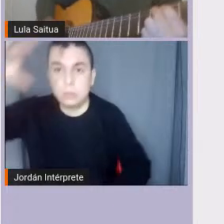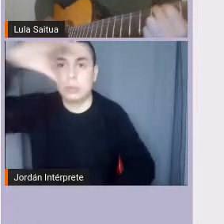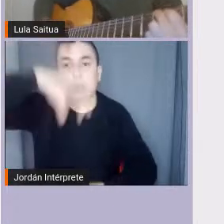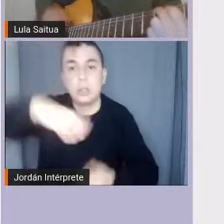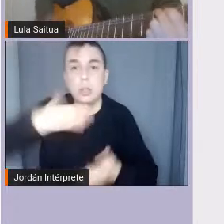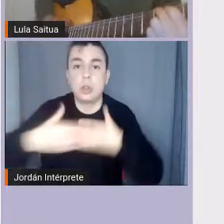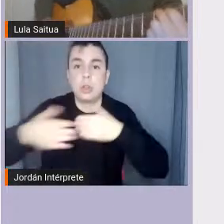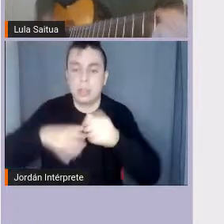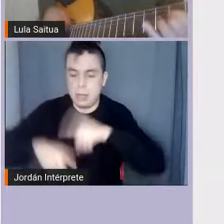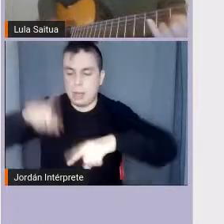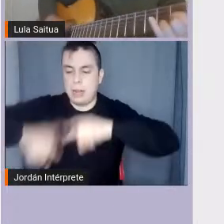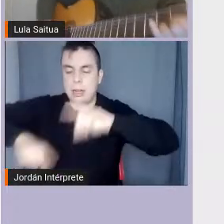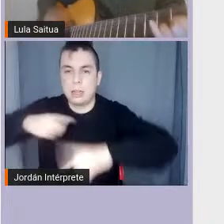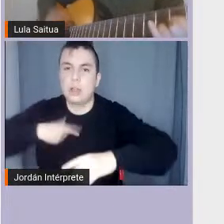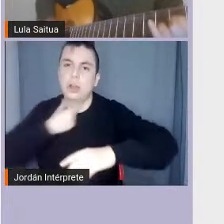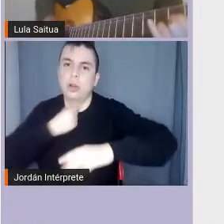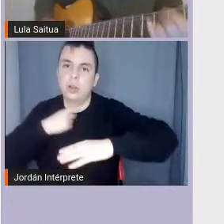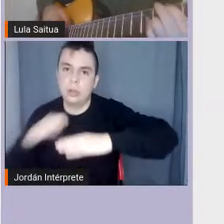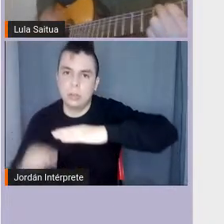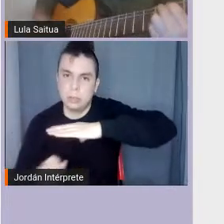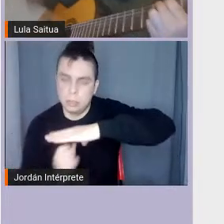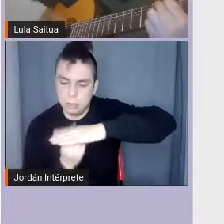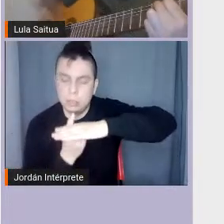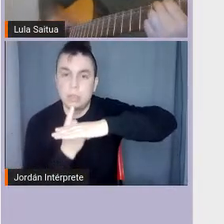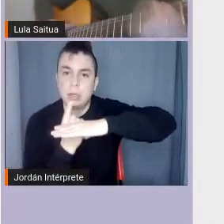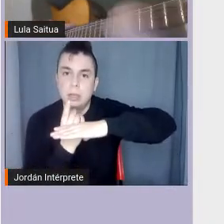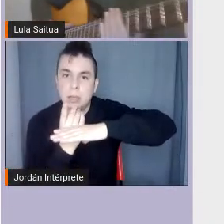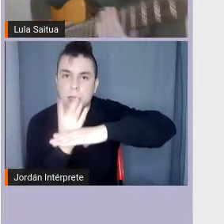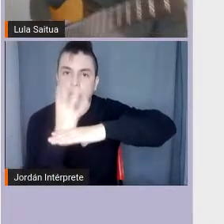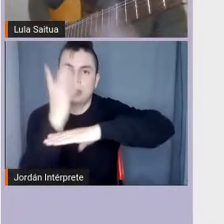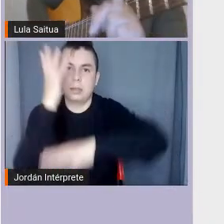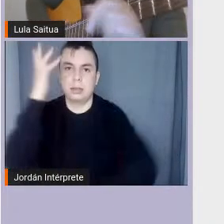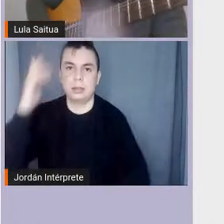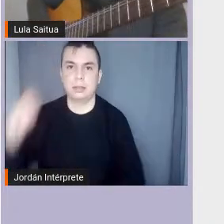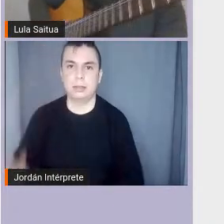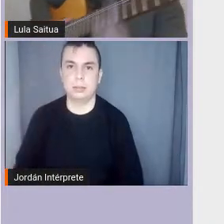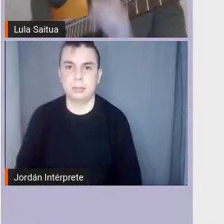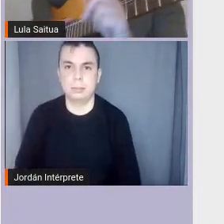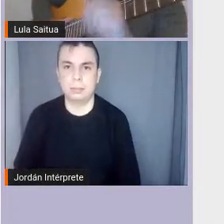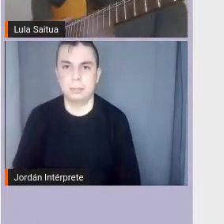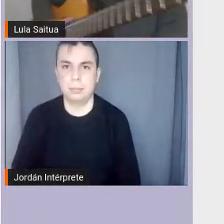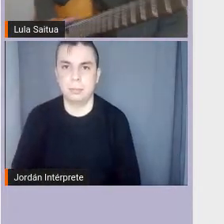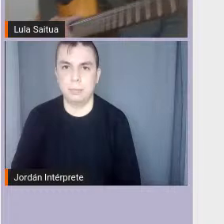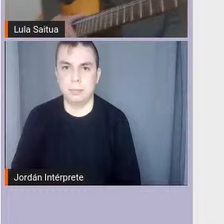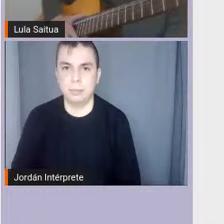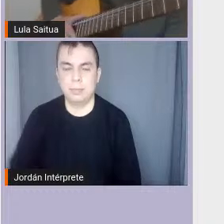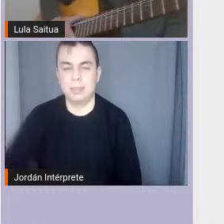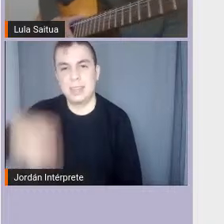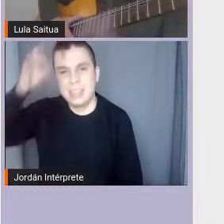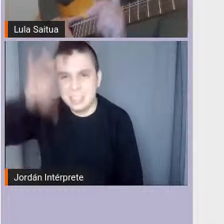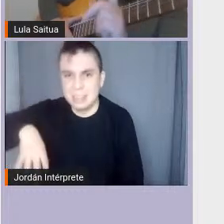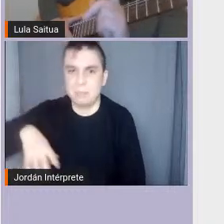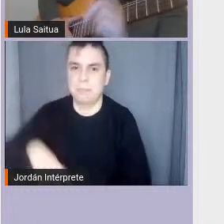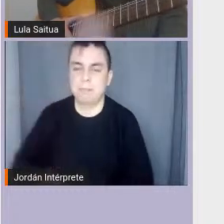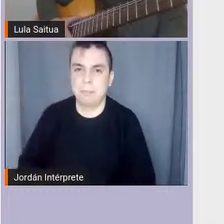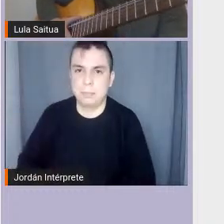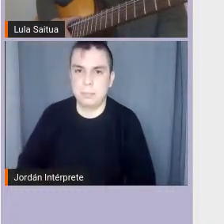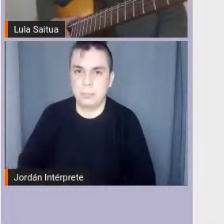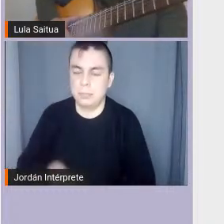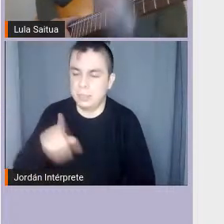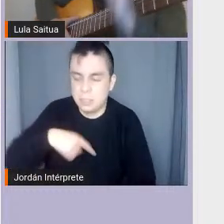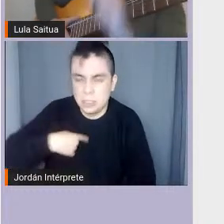suave tierra yo quiero germinar. Ah, ya sé, ya lo sé, lo sé.